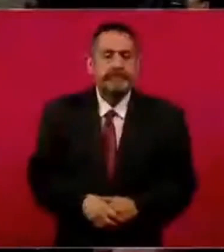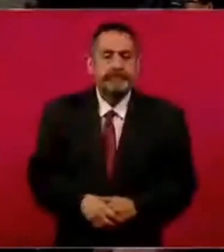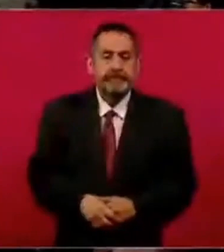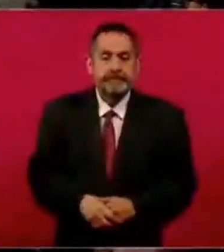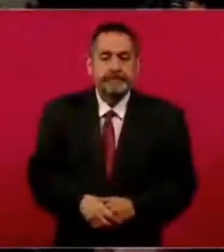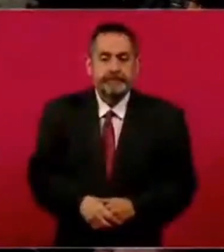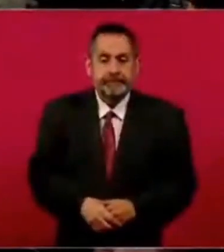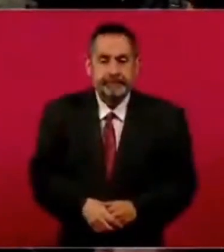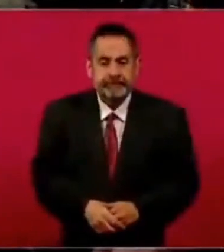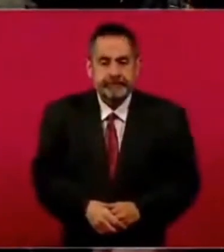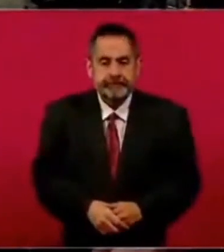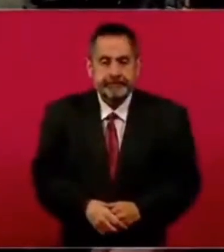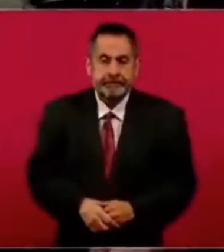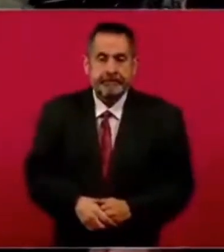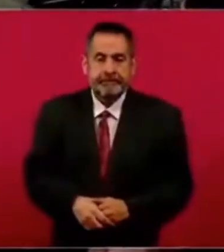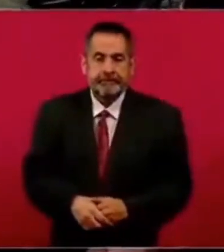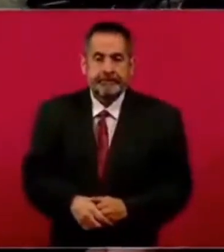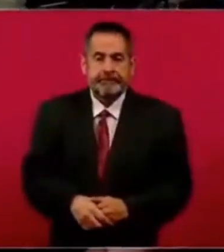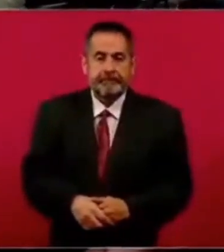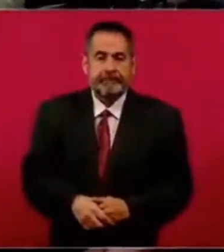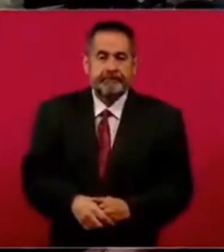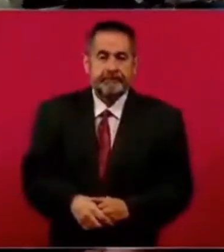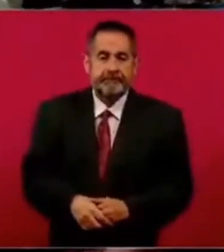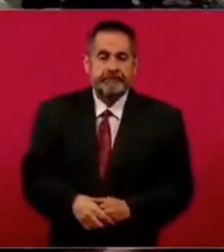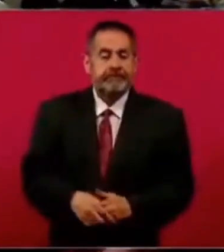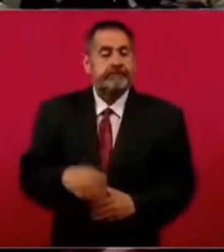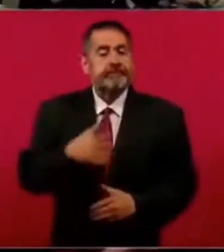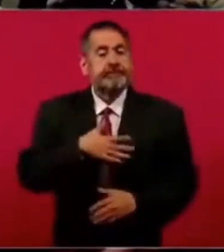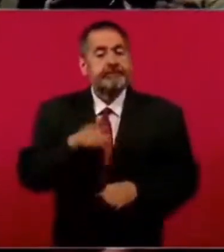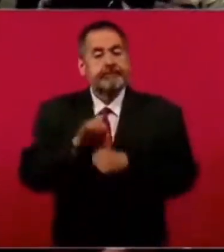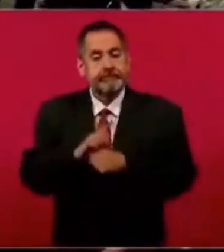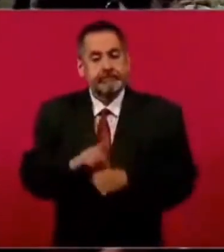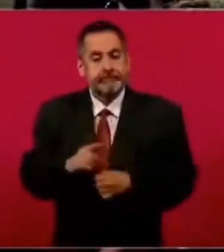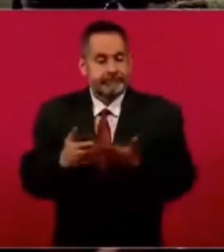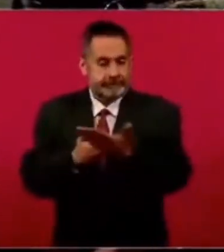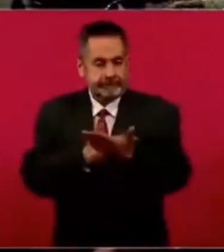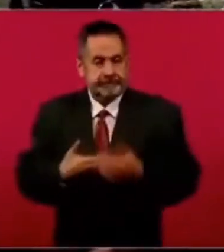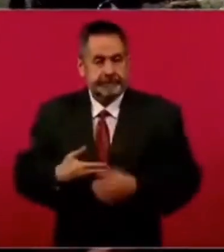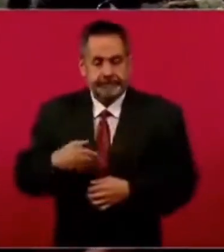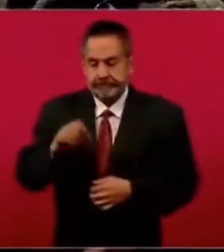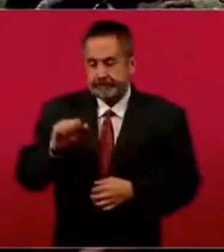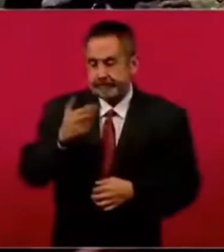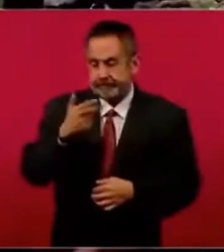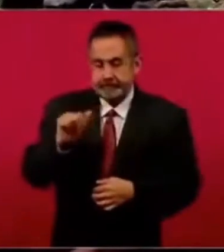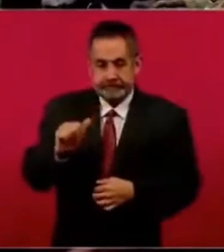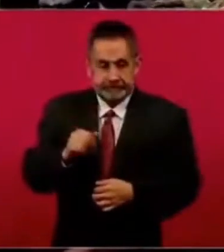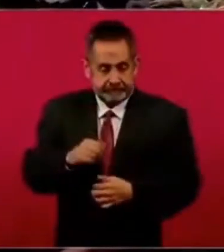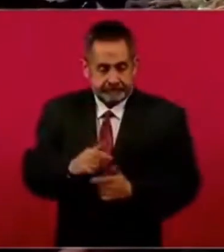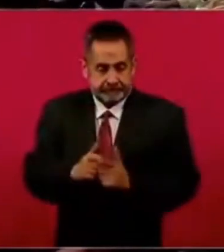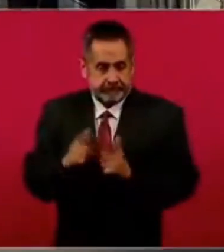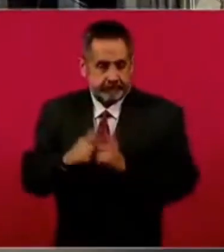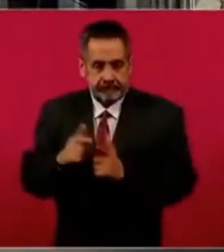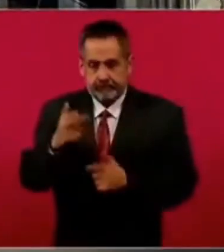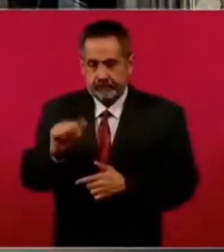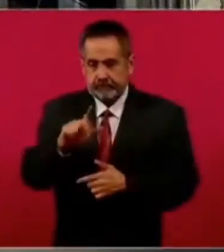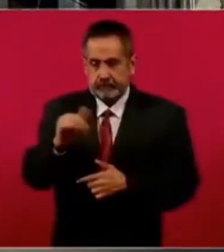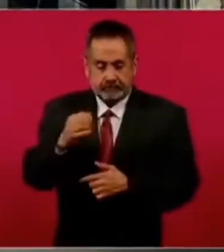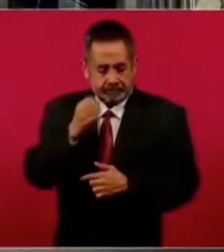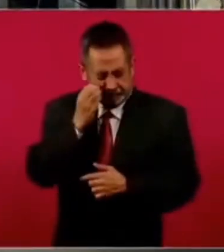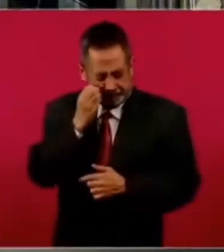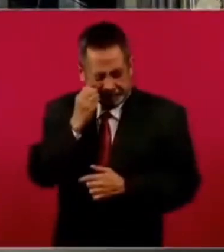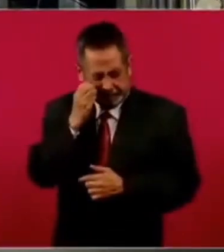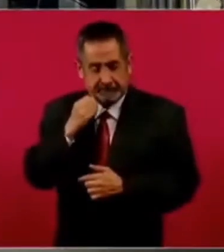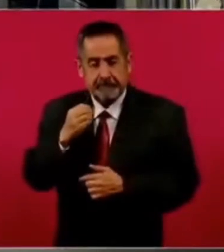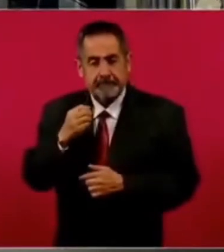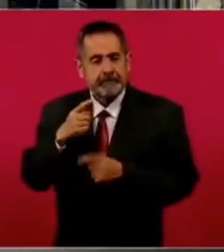heridos. Entonces, pues preguntarle qué mensaje les enviaría a los papás para esta fecha del lunes, y si nos